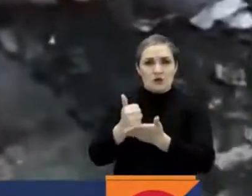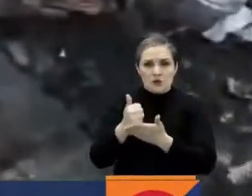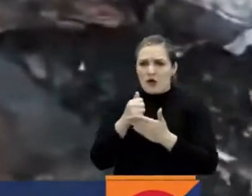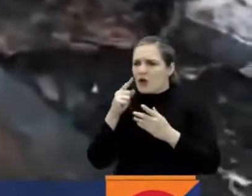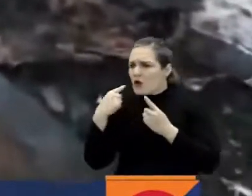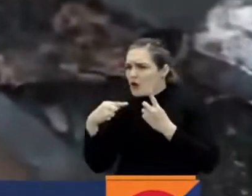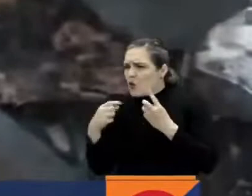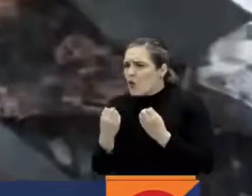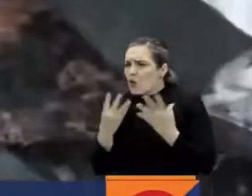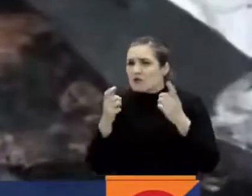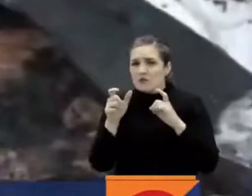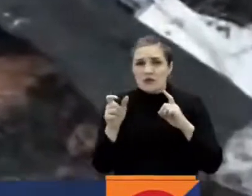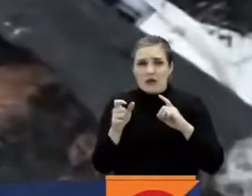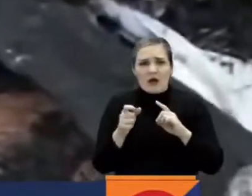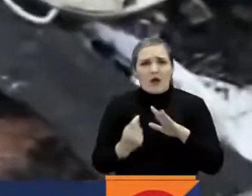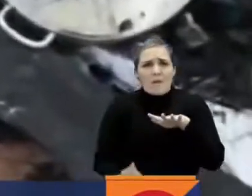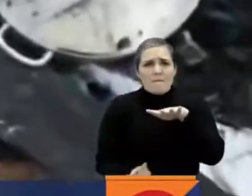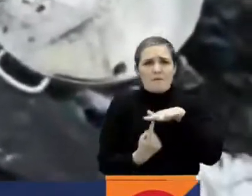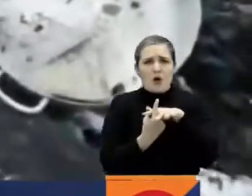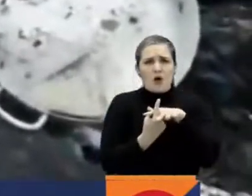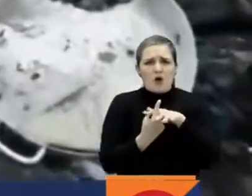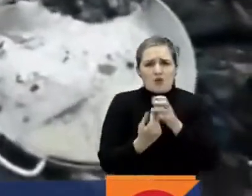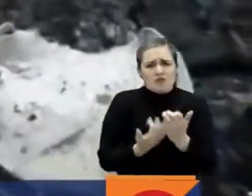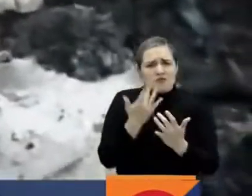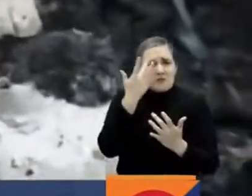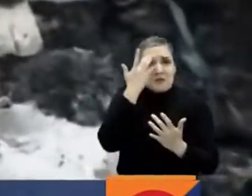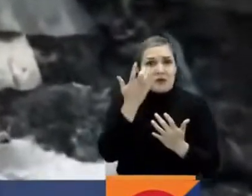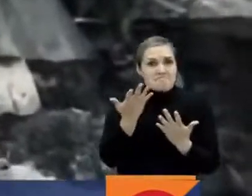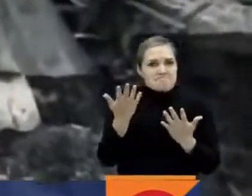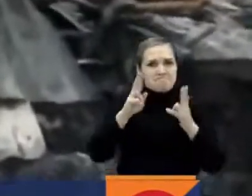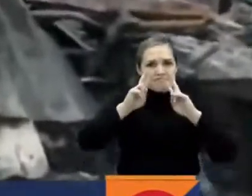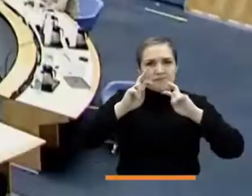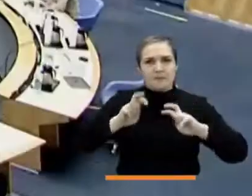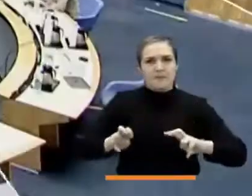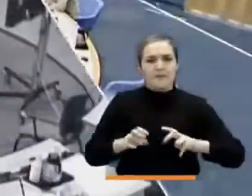aunque el origen del incendio es materia de investigación.